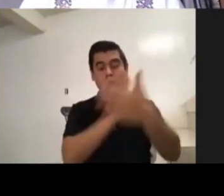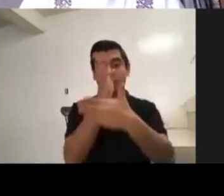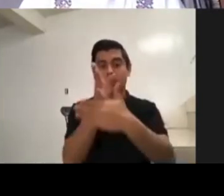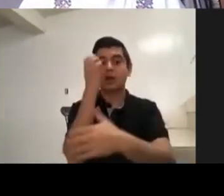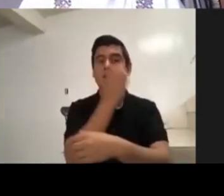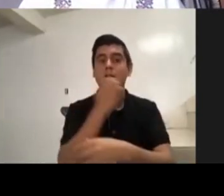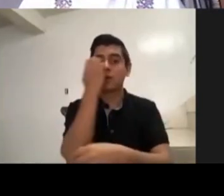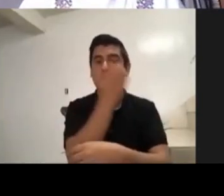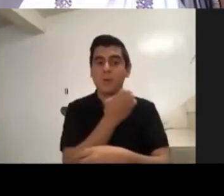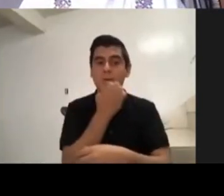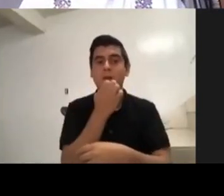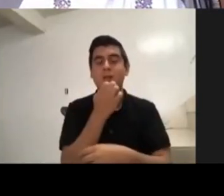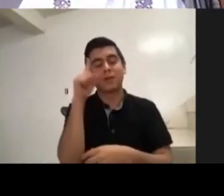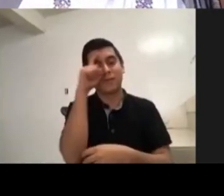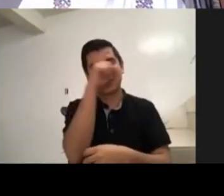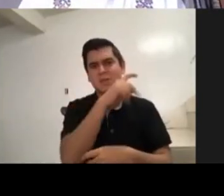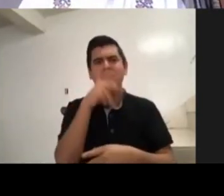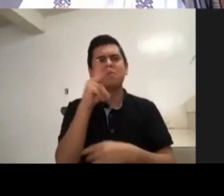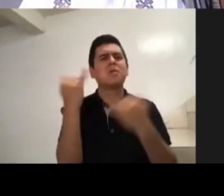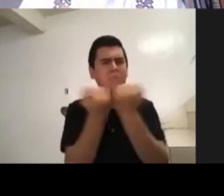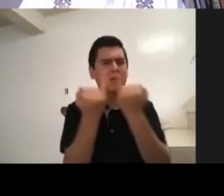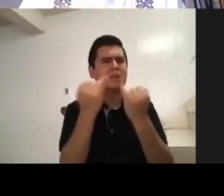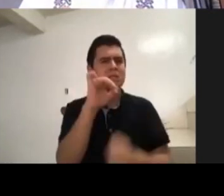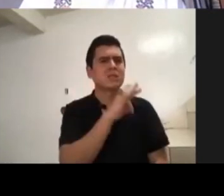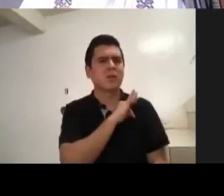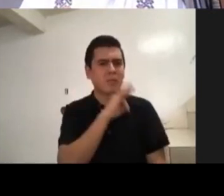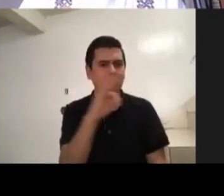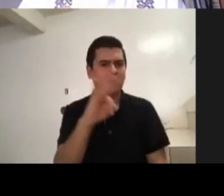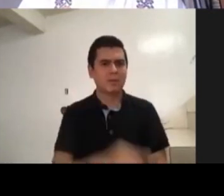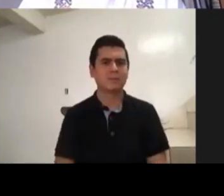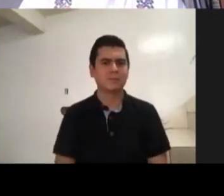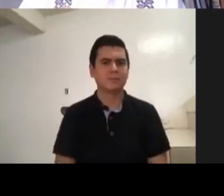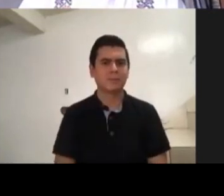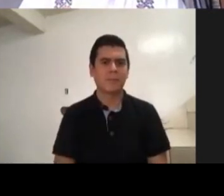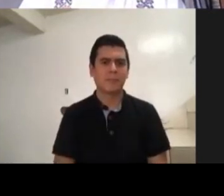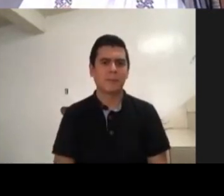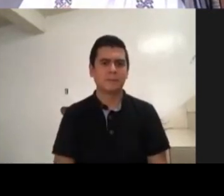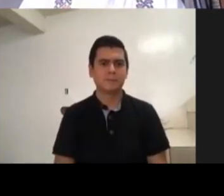sí. Oímos la voz de los maestros y de los jóvenes.